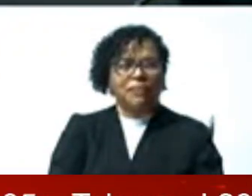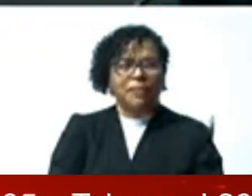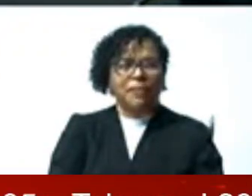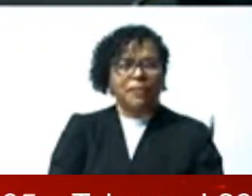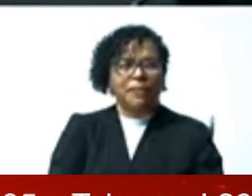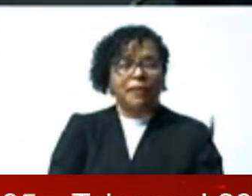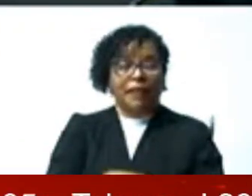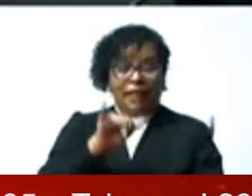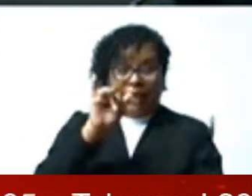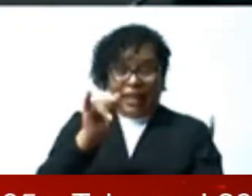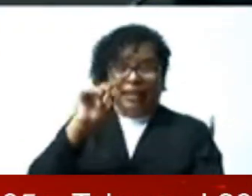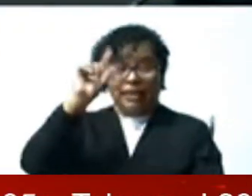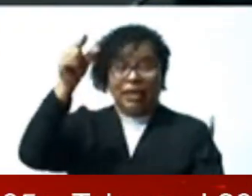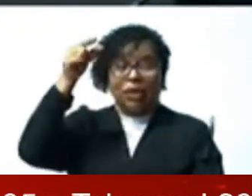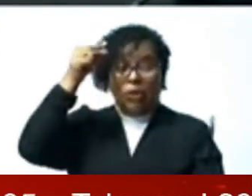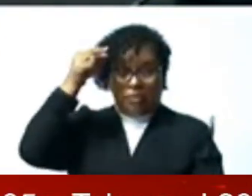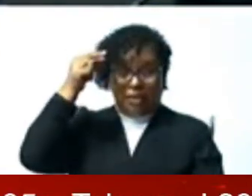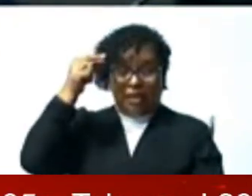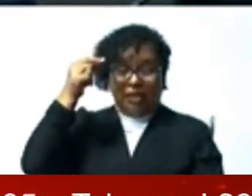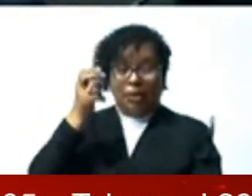este gobierno